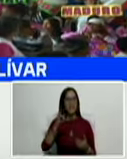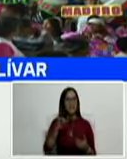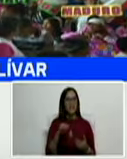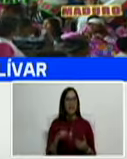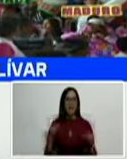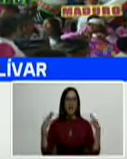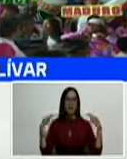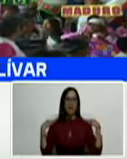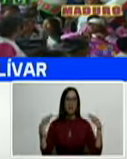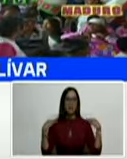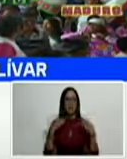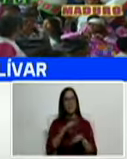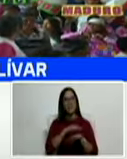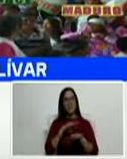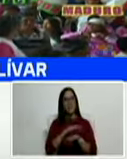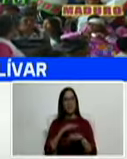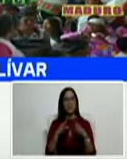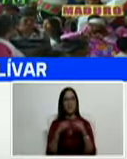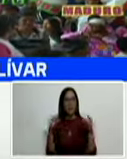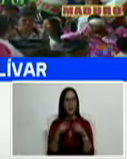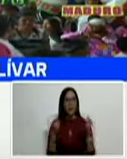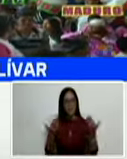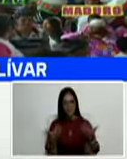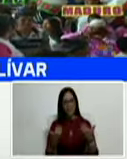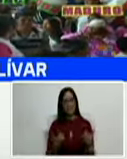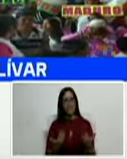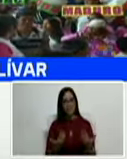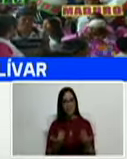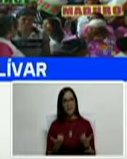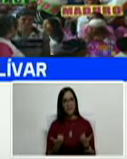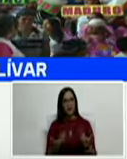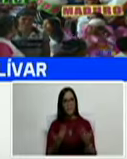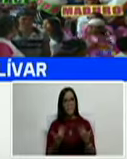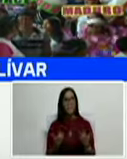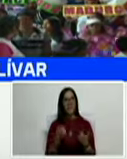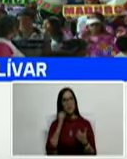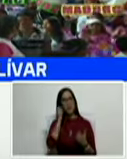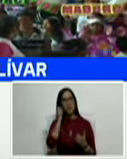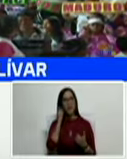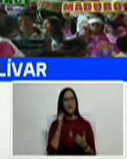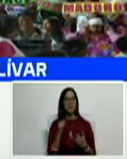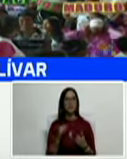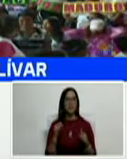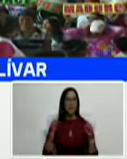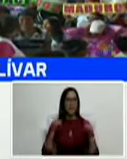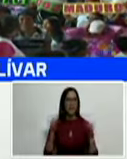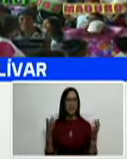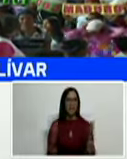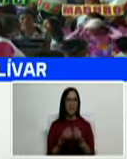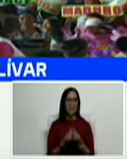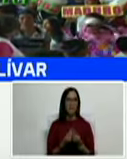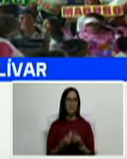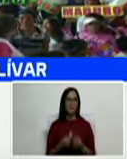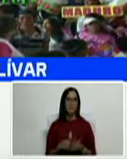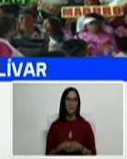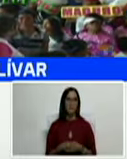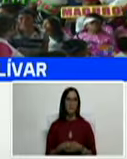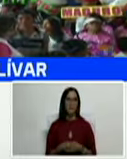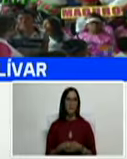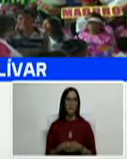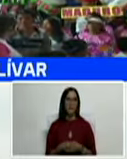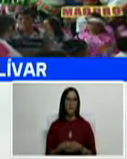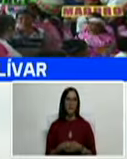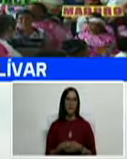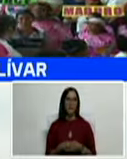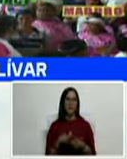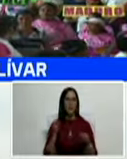las ministras, todo el equipo, vengan para acá. Vengan, mujeres, pónganse por aquí al ladito. Unas se